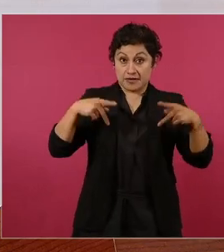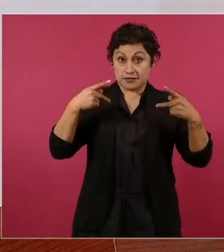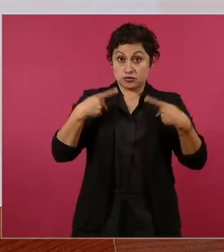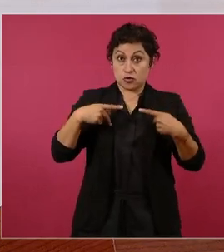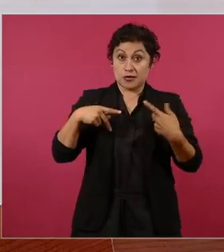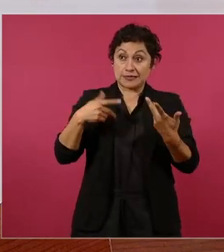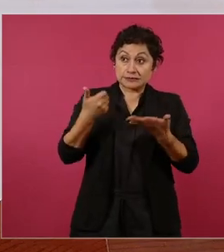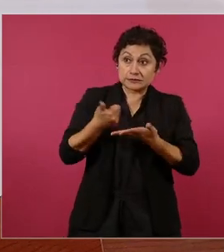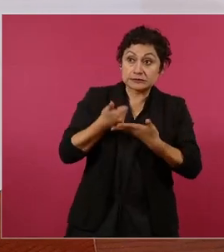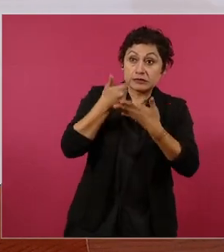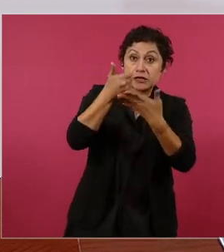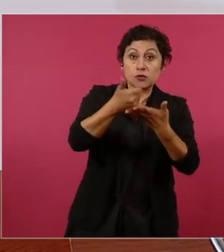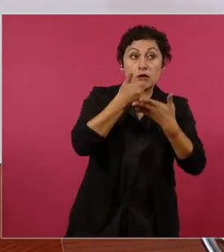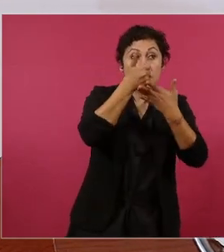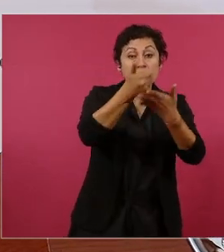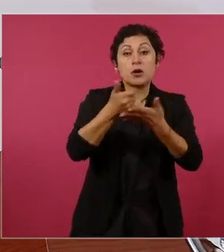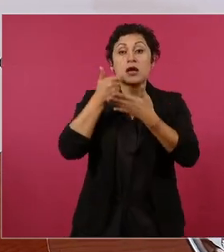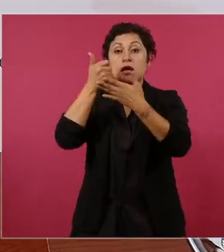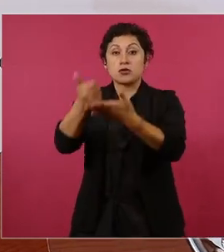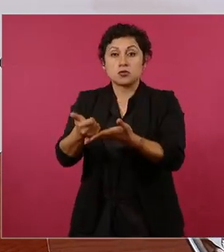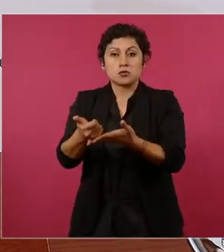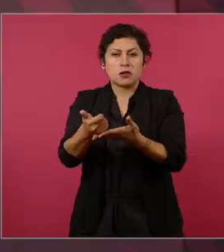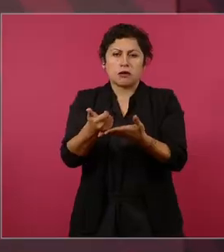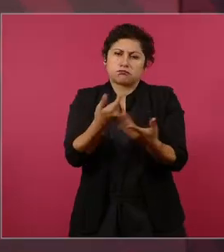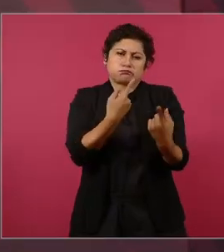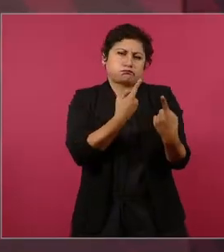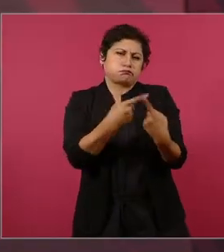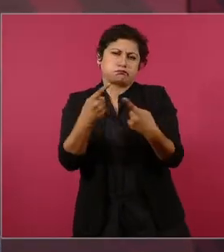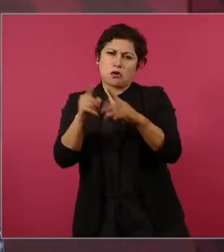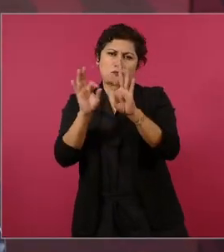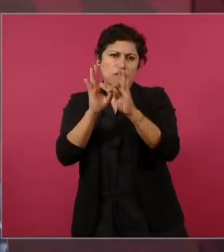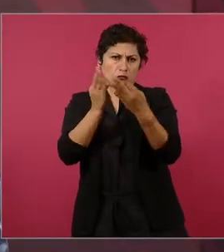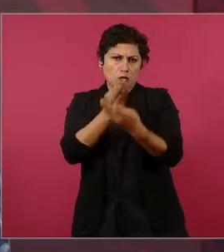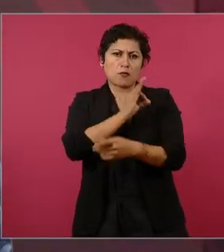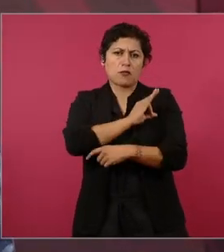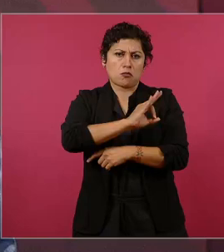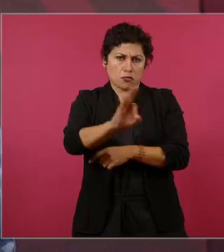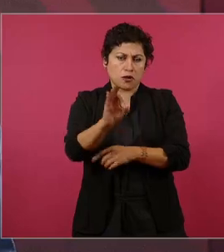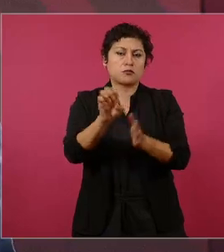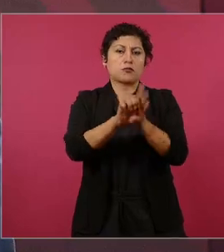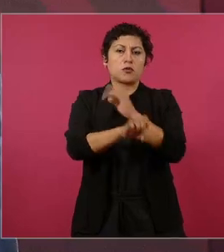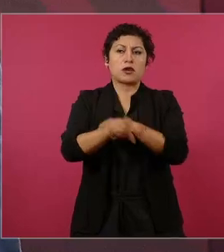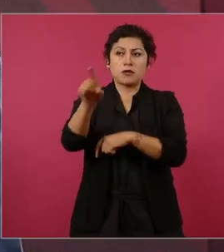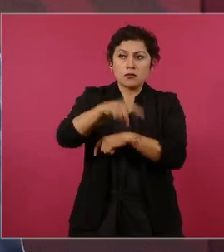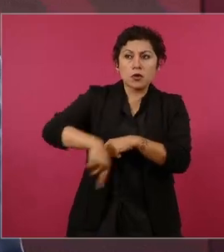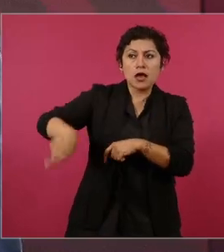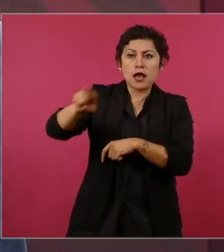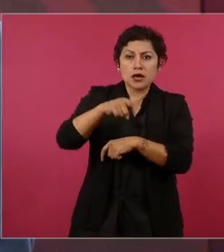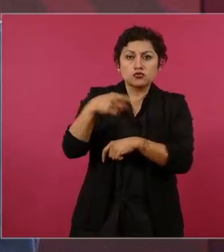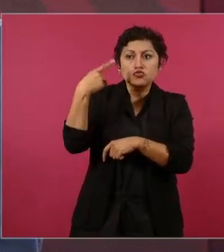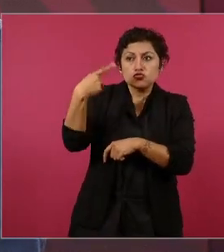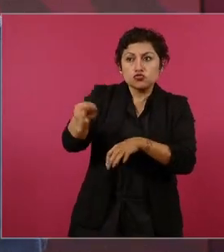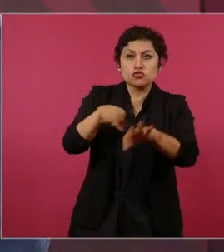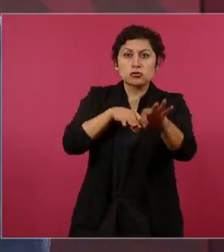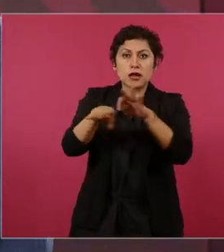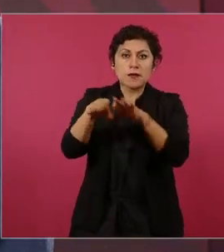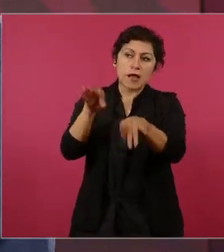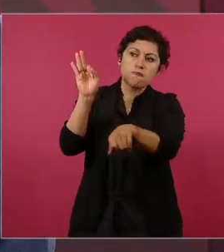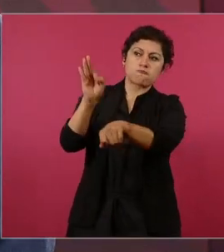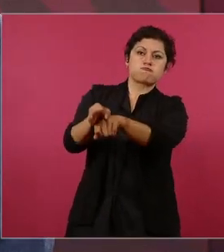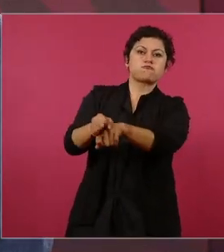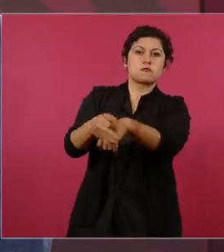lo que es fruto del trabajo de los mexicanos. Por ejemplo, en la